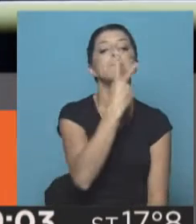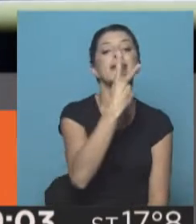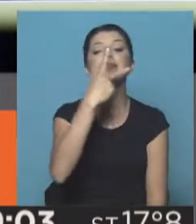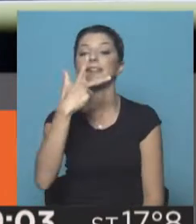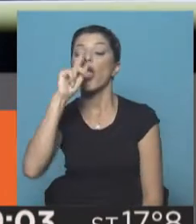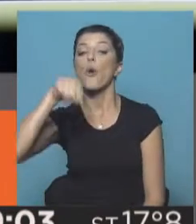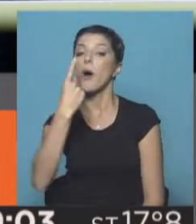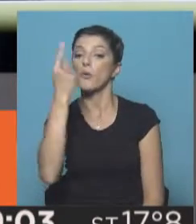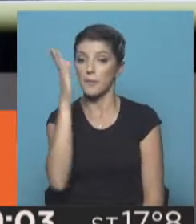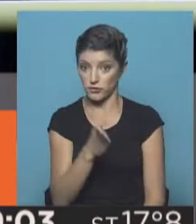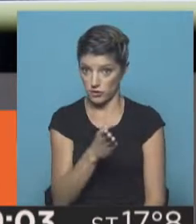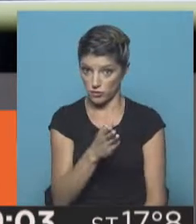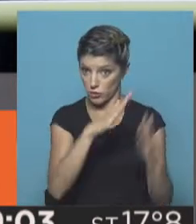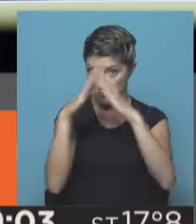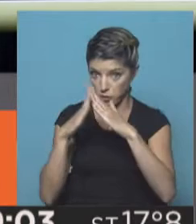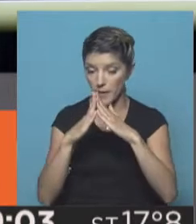23,1%, personas